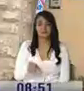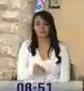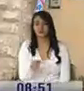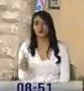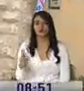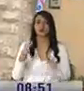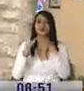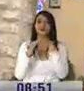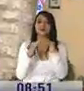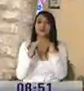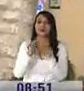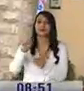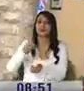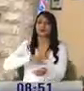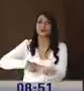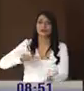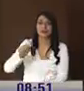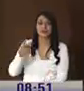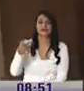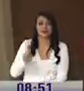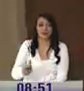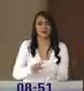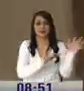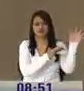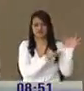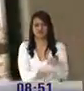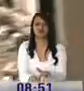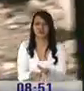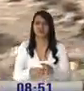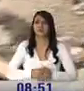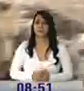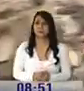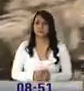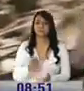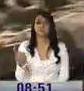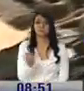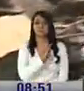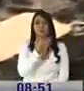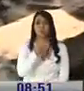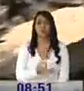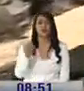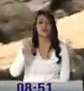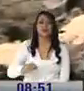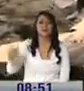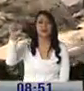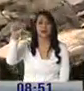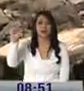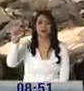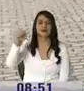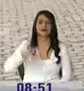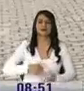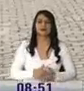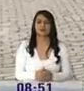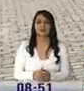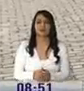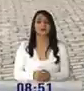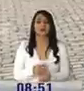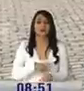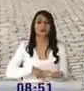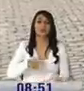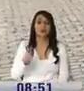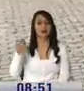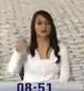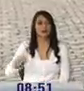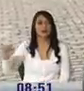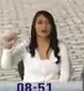contigua que pertenece a su hermana también se destruyó ellos estaban de viaje cuando sucedió la desgracia Sí mi hermana estaban de